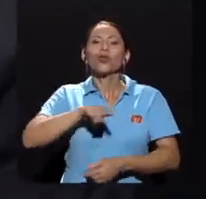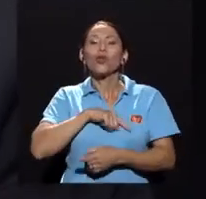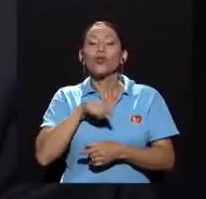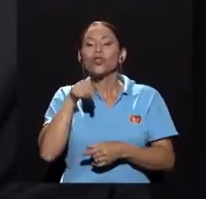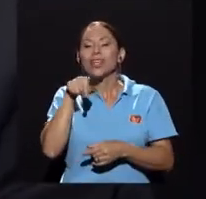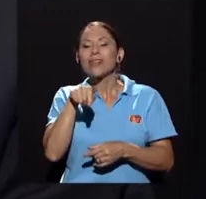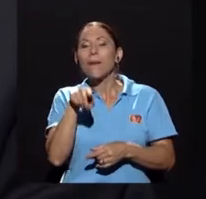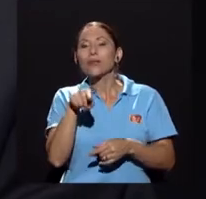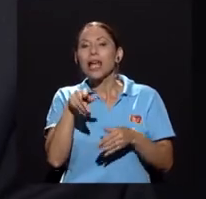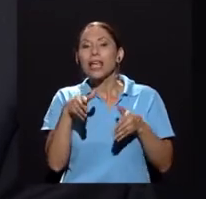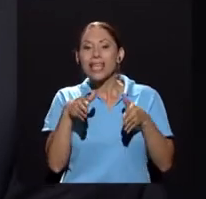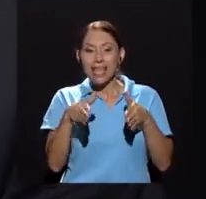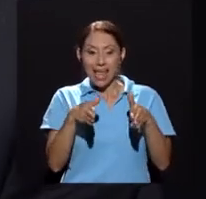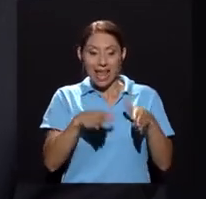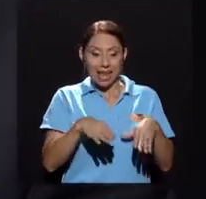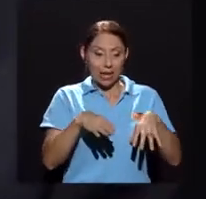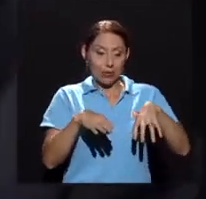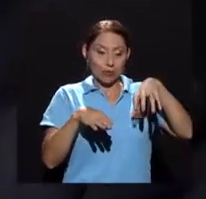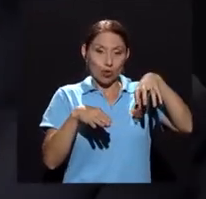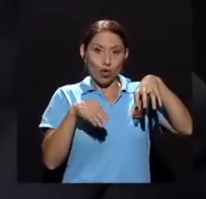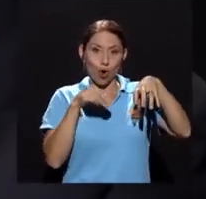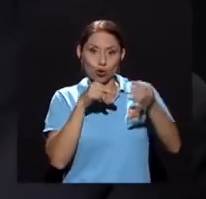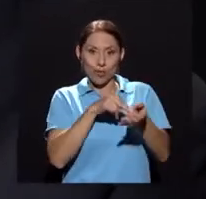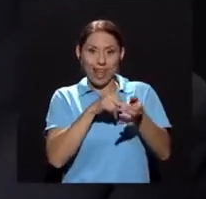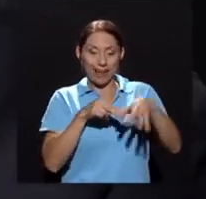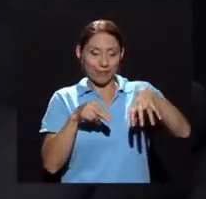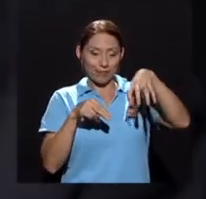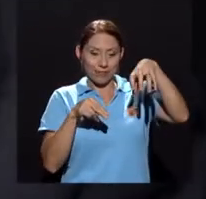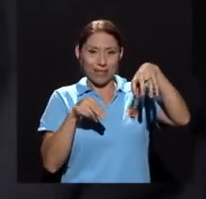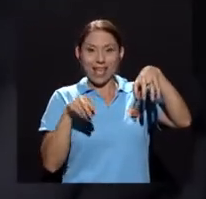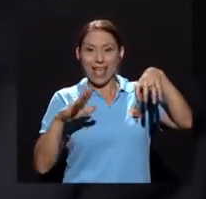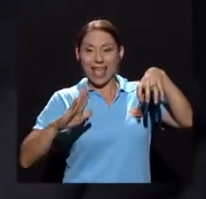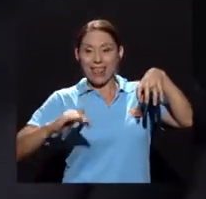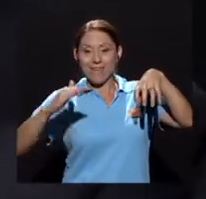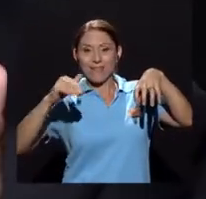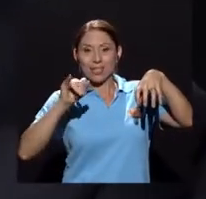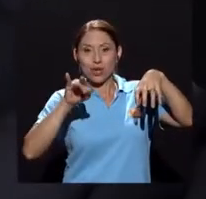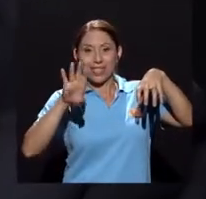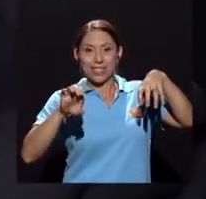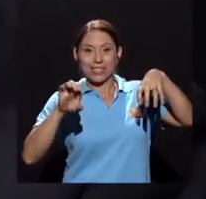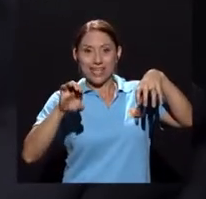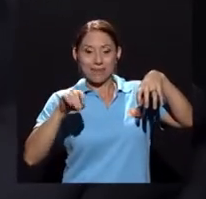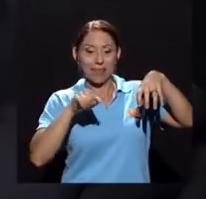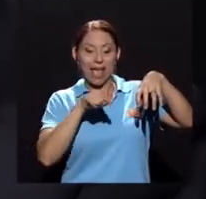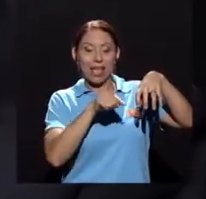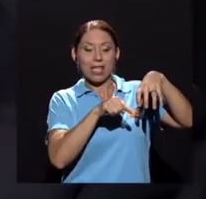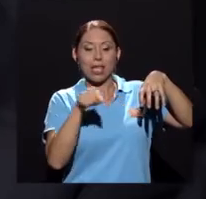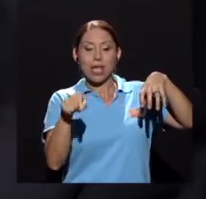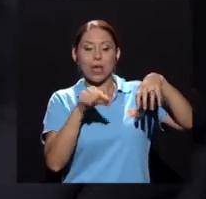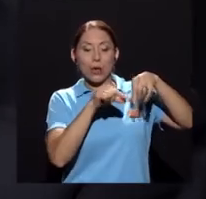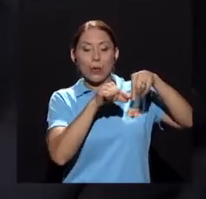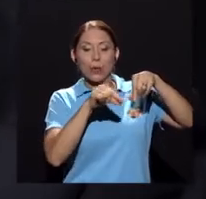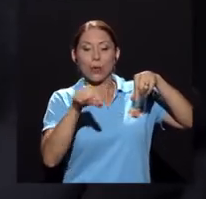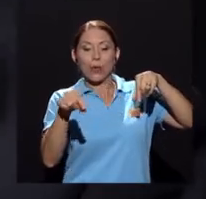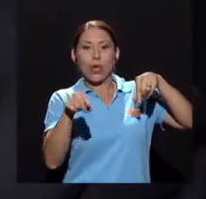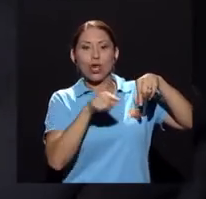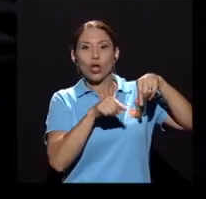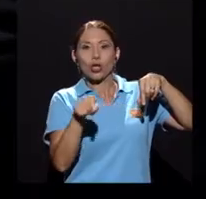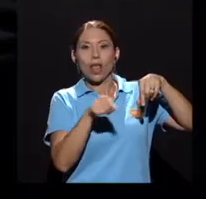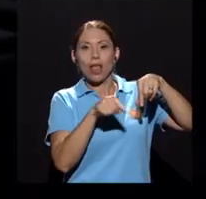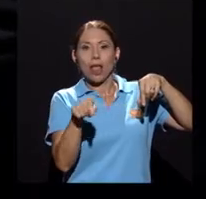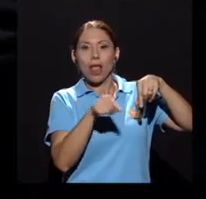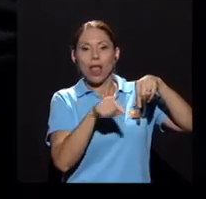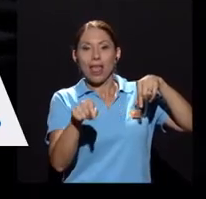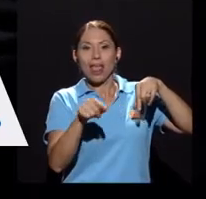hicieron en ceros cerebral y él dice después se vota y se construye toda esa torre del norte